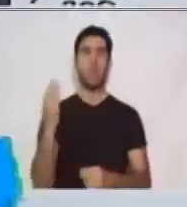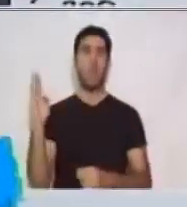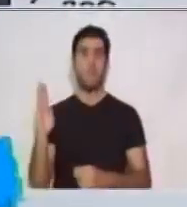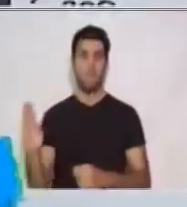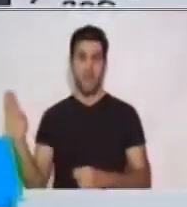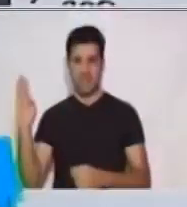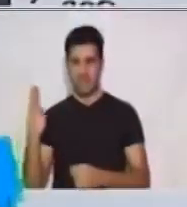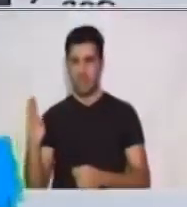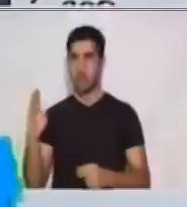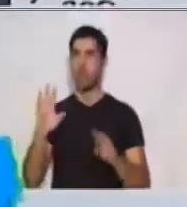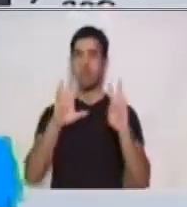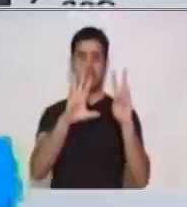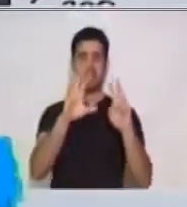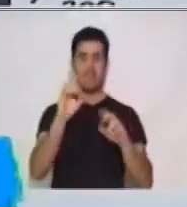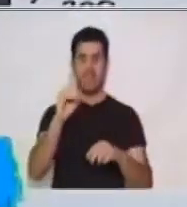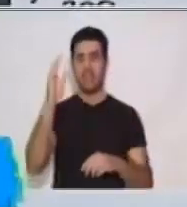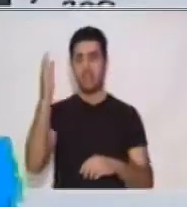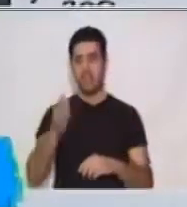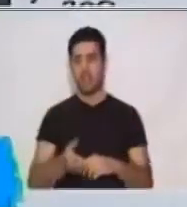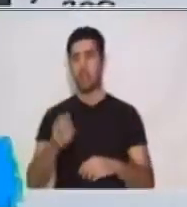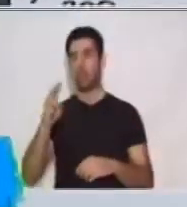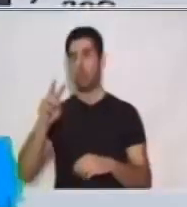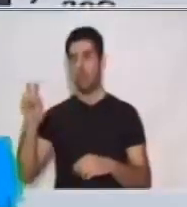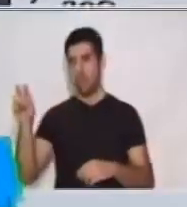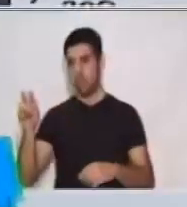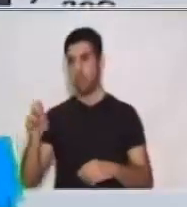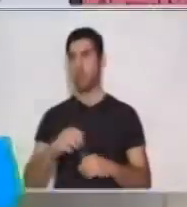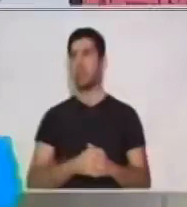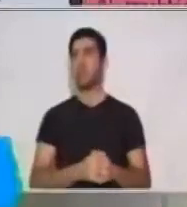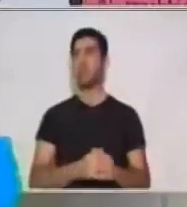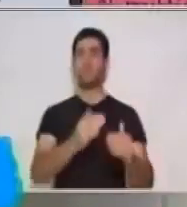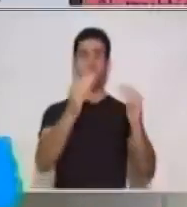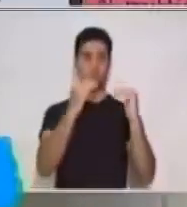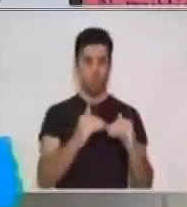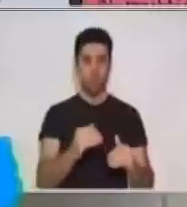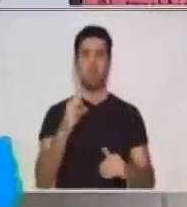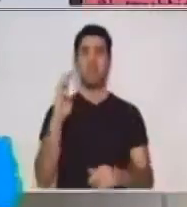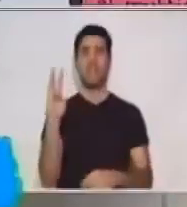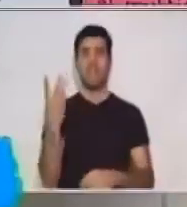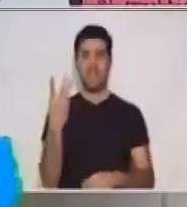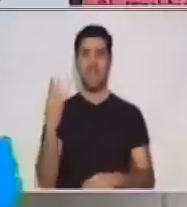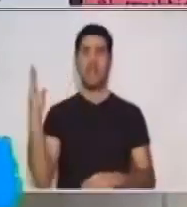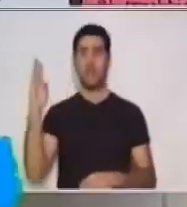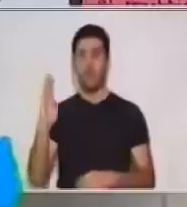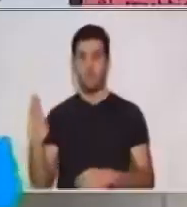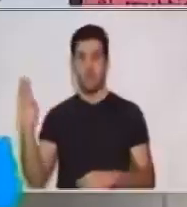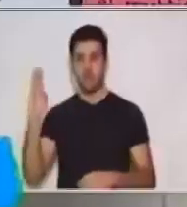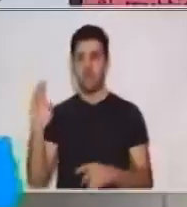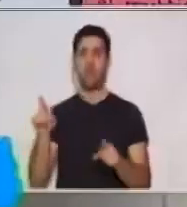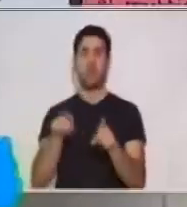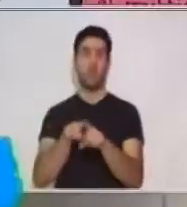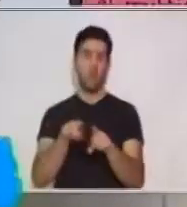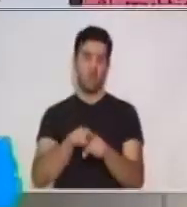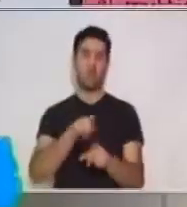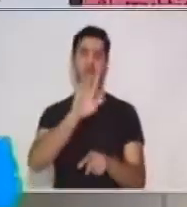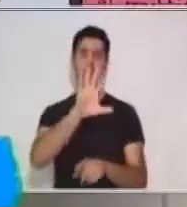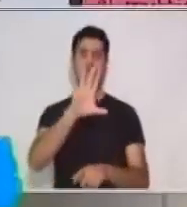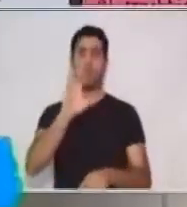saber cuánto es 70 de 200. 70 de 200, ¿cuánto es? 50 de